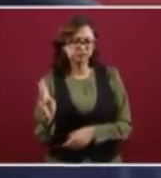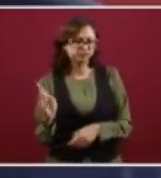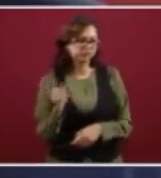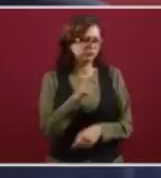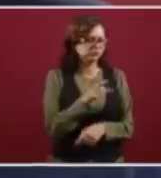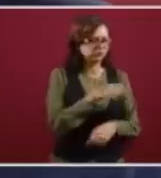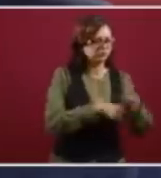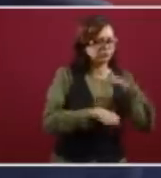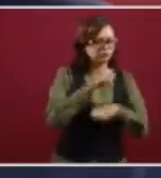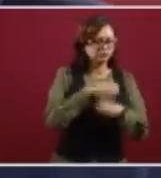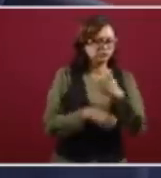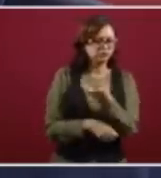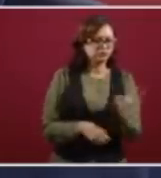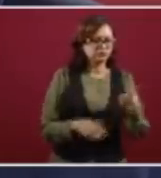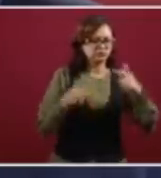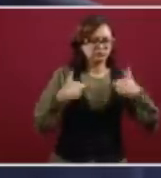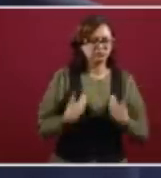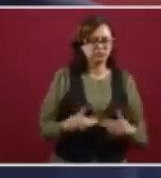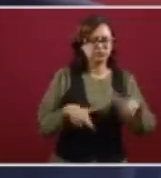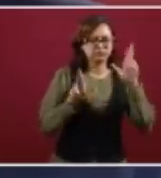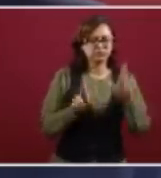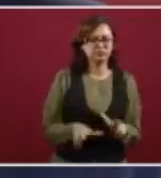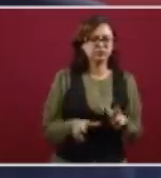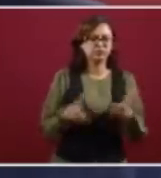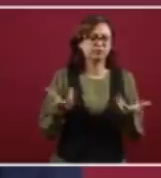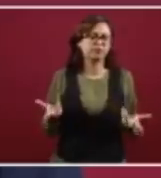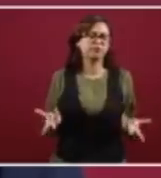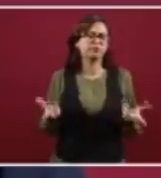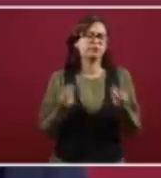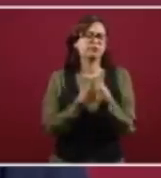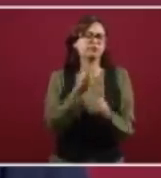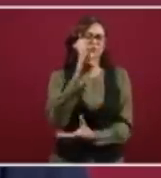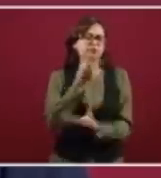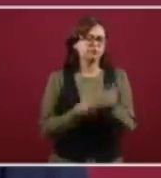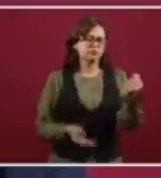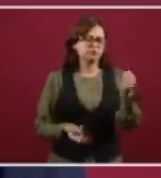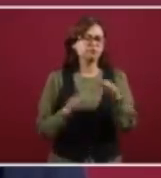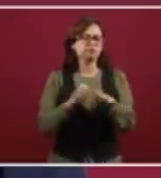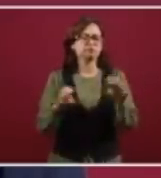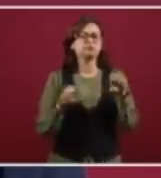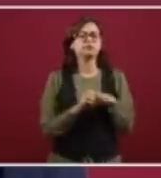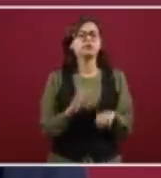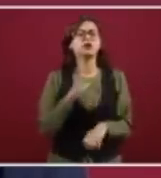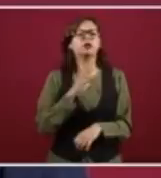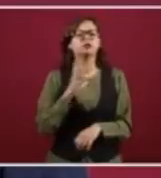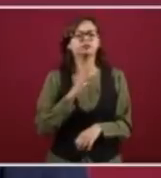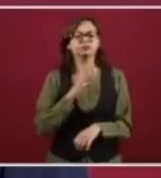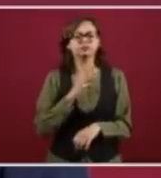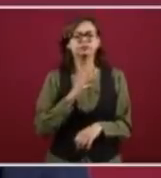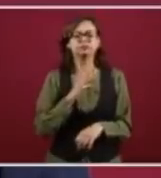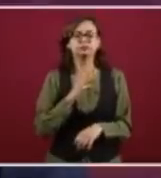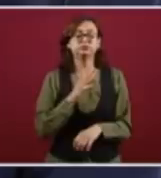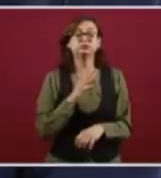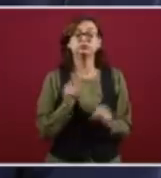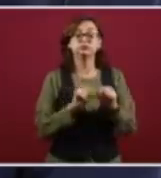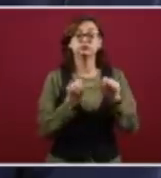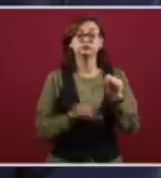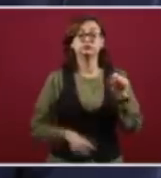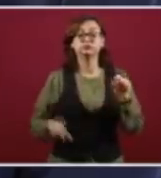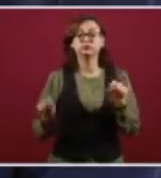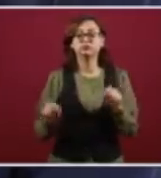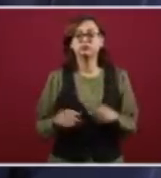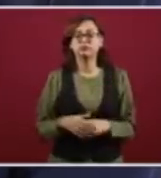públicos y con representantes del sector empresarial nacional.